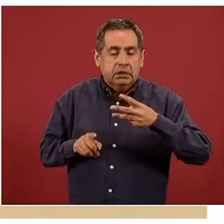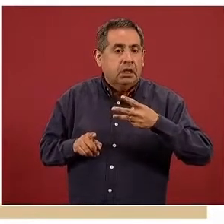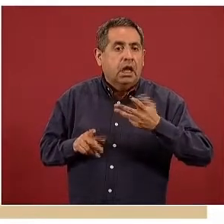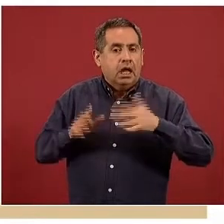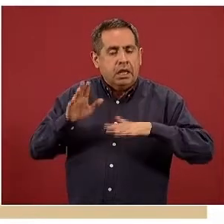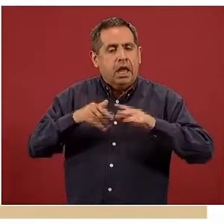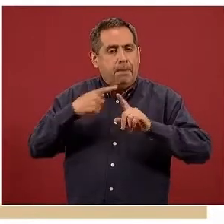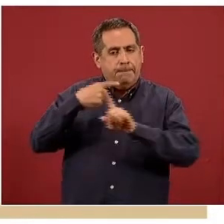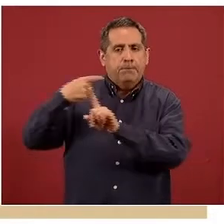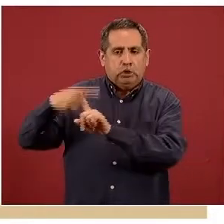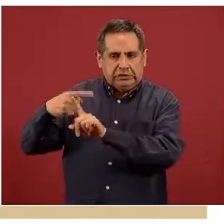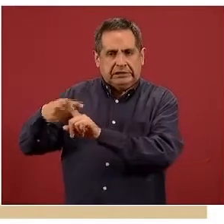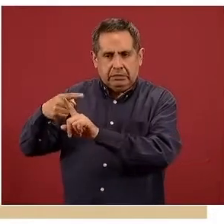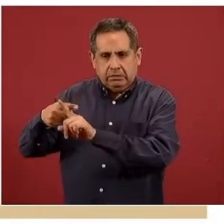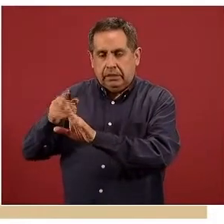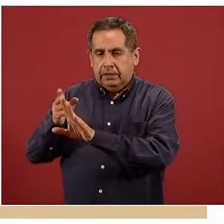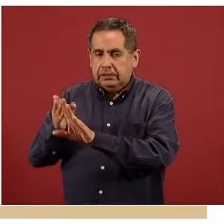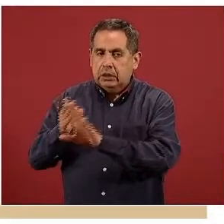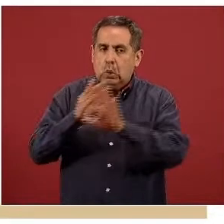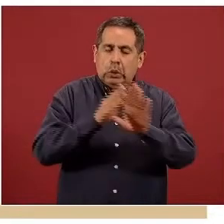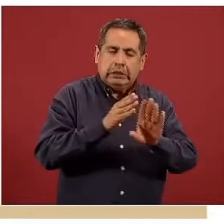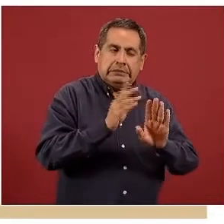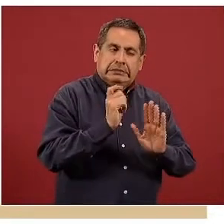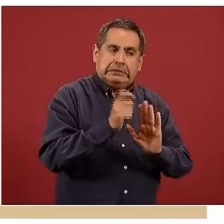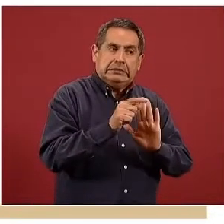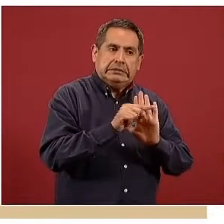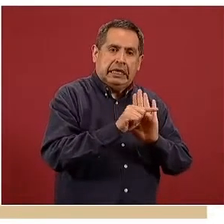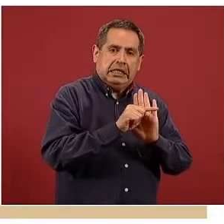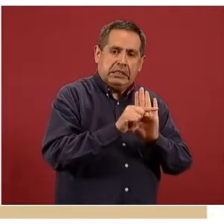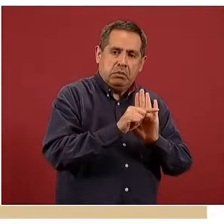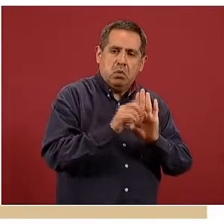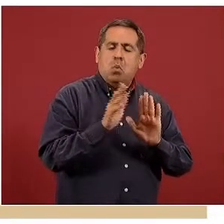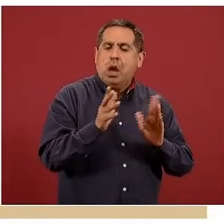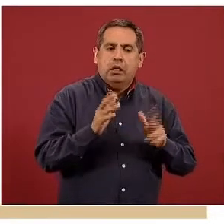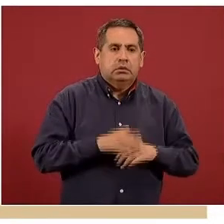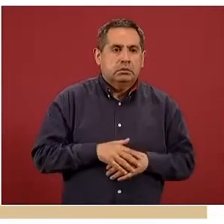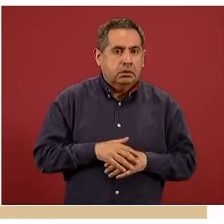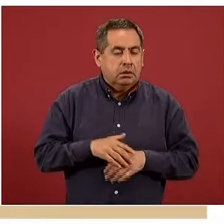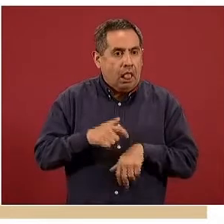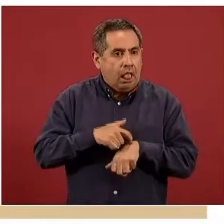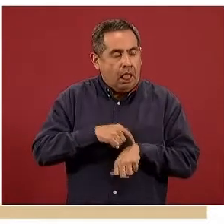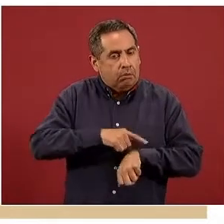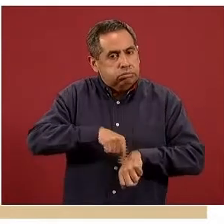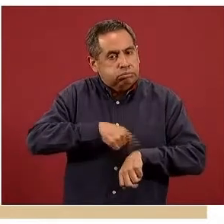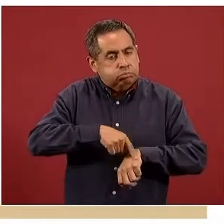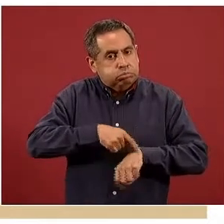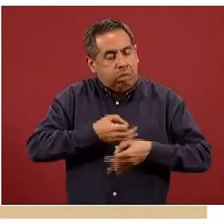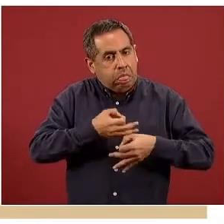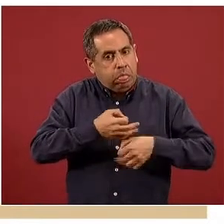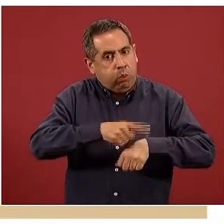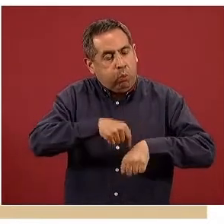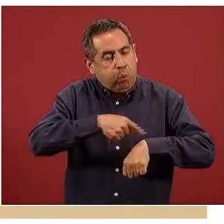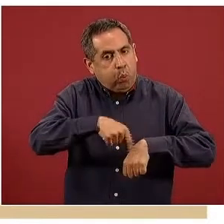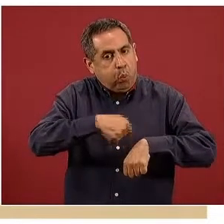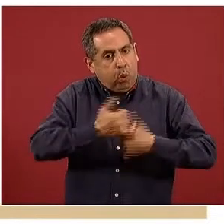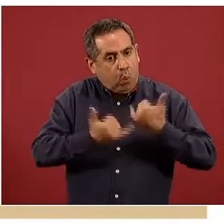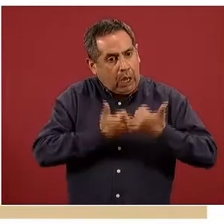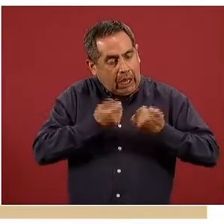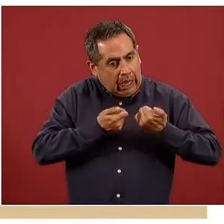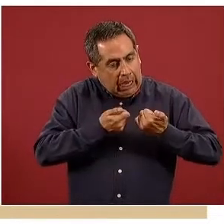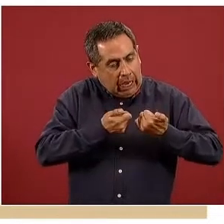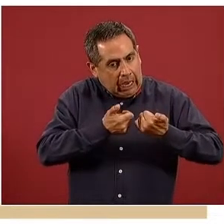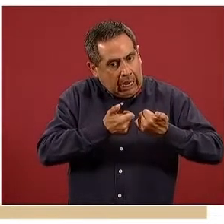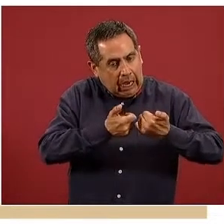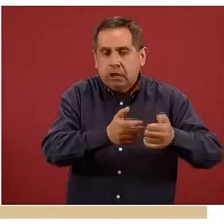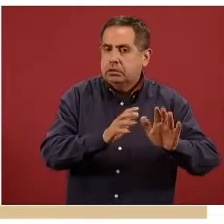hablamos de lo positivo, vamos a hablar de una característica negativa, que es una dificultad para controlar el tiempo de juego. Va a tener